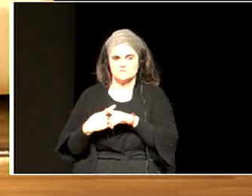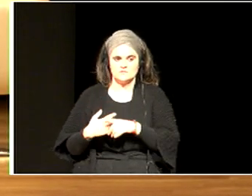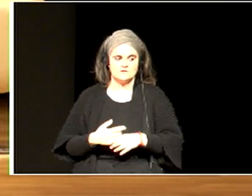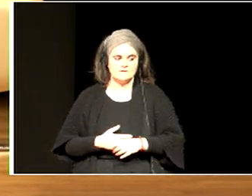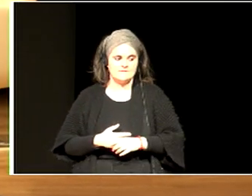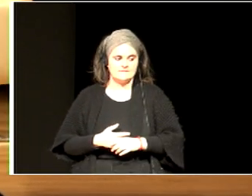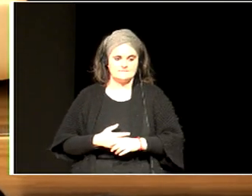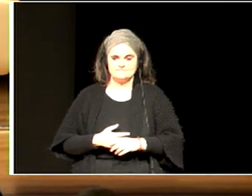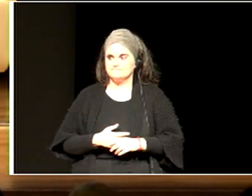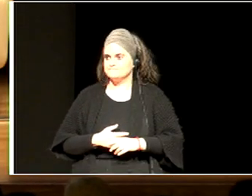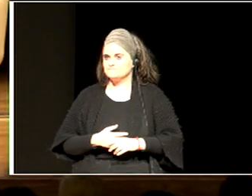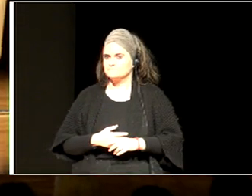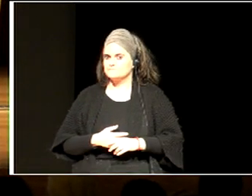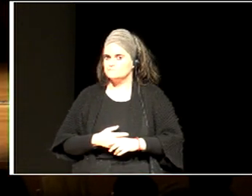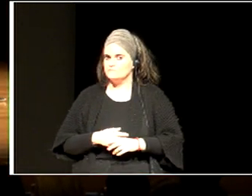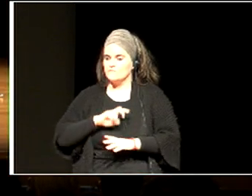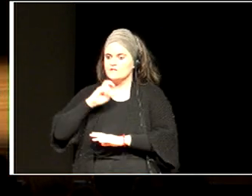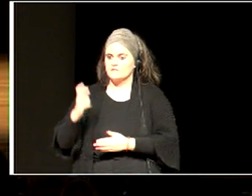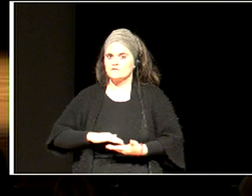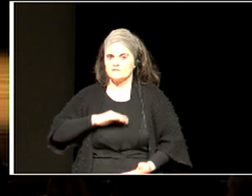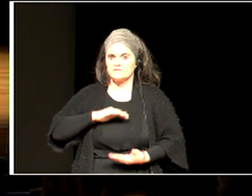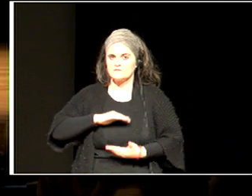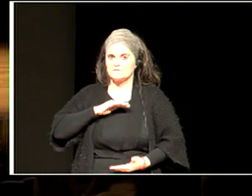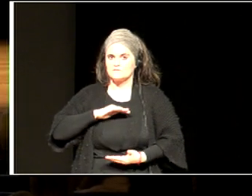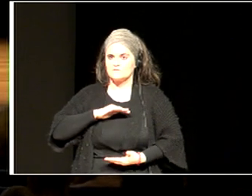de faltas de respeto a la diversidad funcional